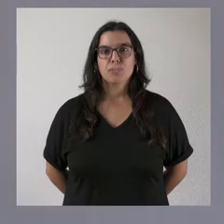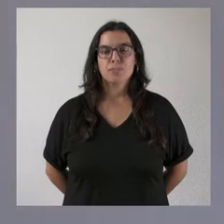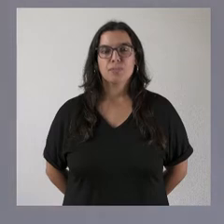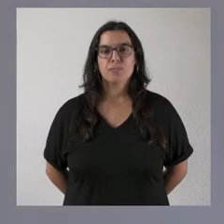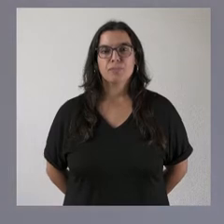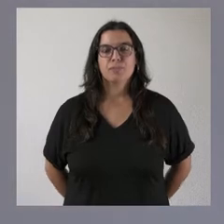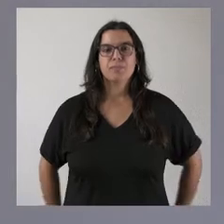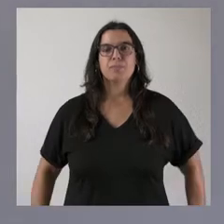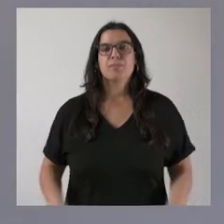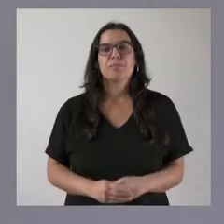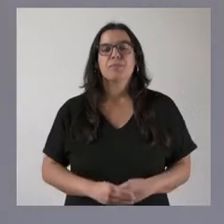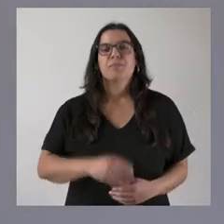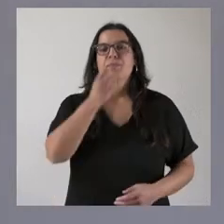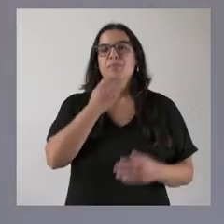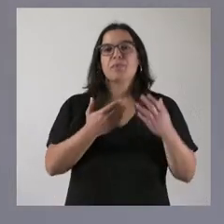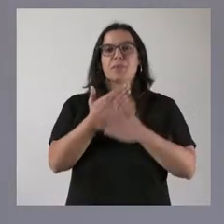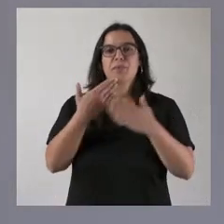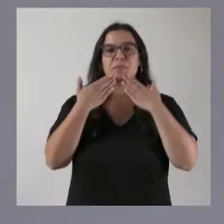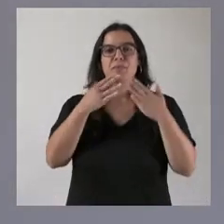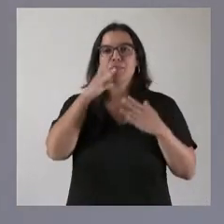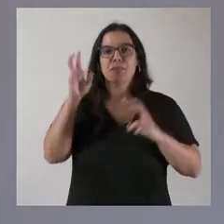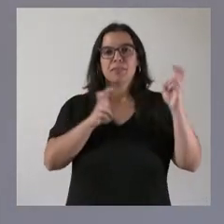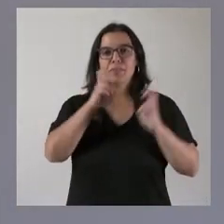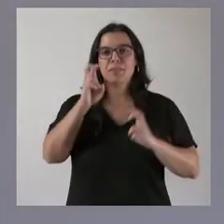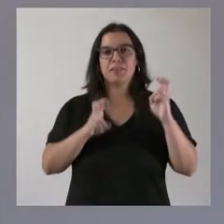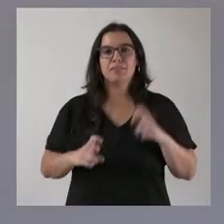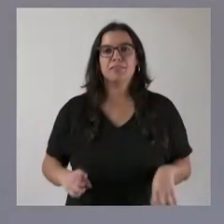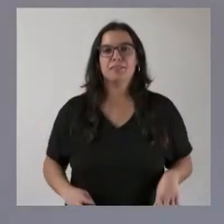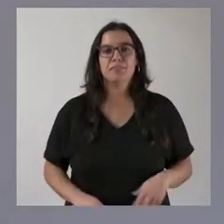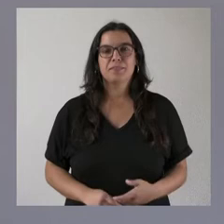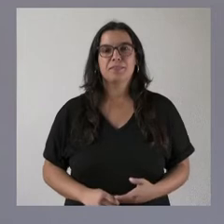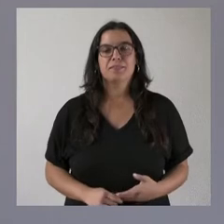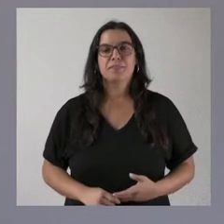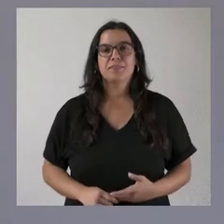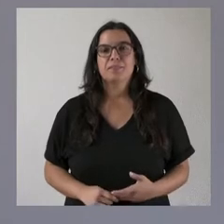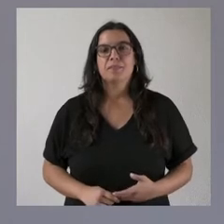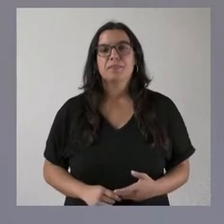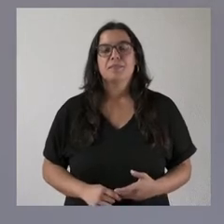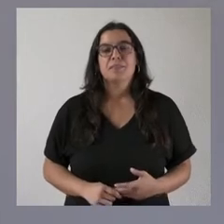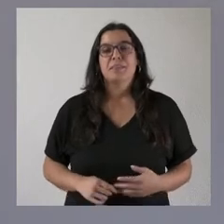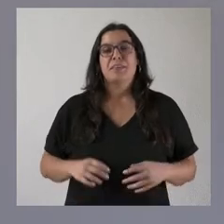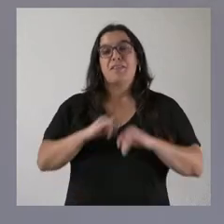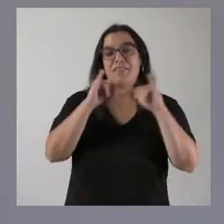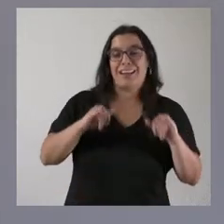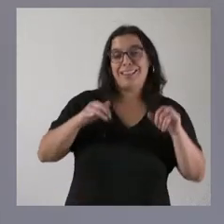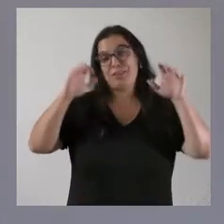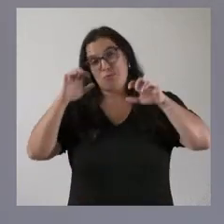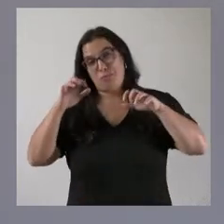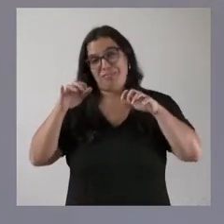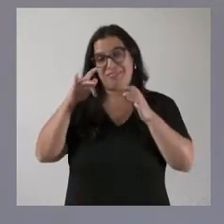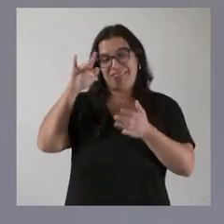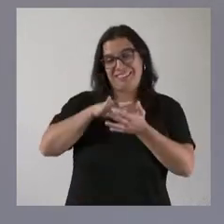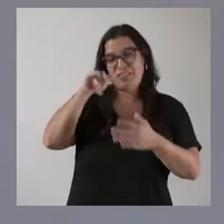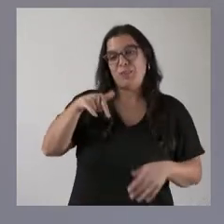Hola buenos días y muchas gracias por su presencia Aquí esta mañana y felices y lluviosos días nos acompaña